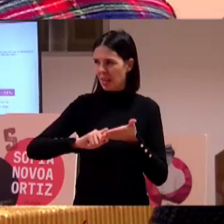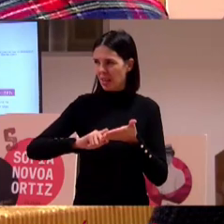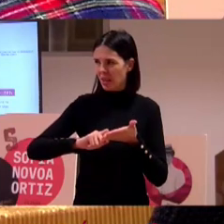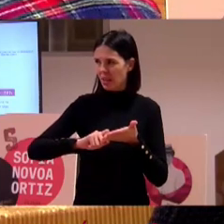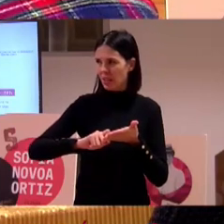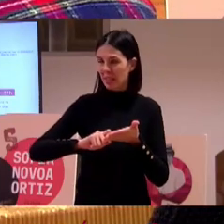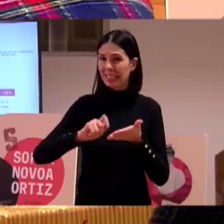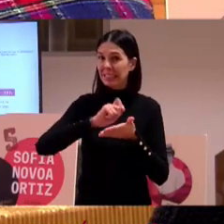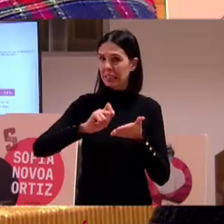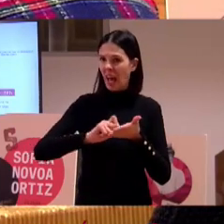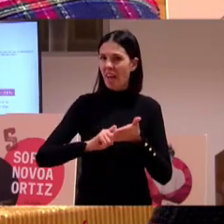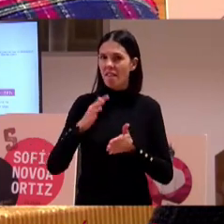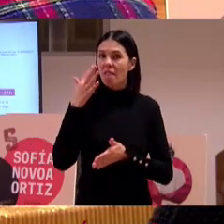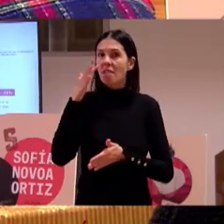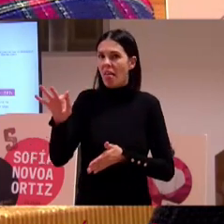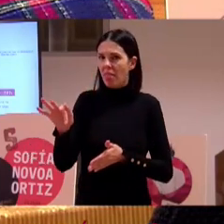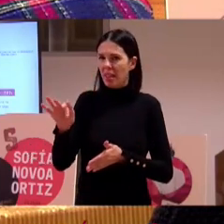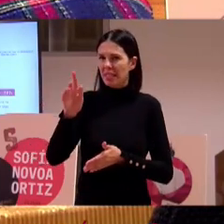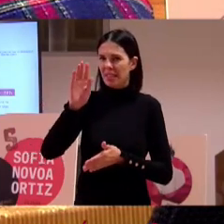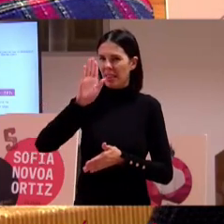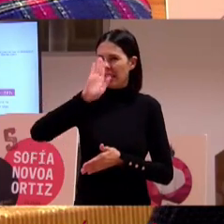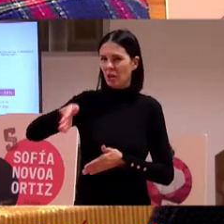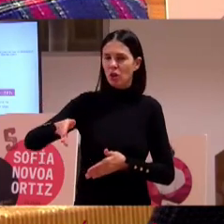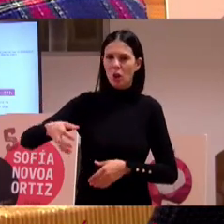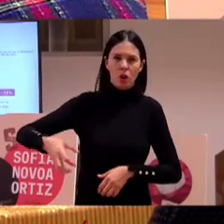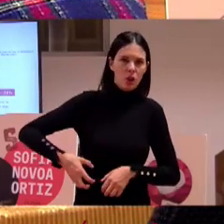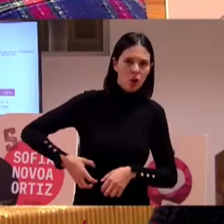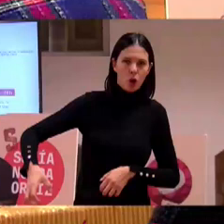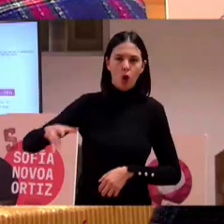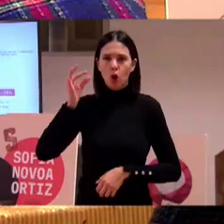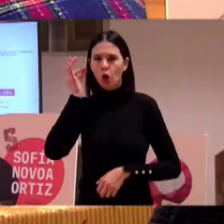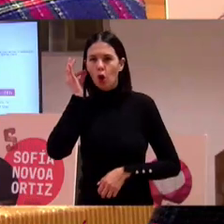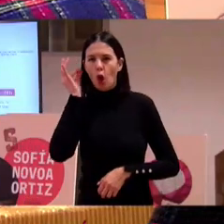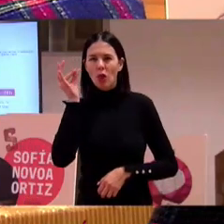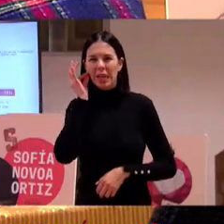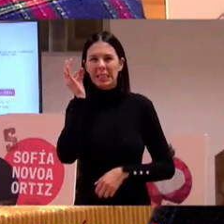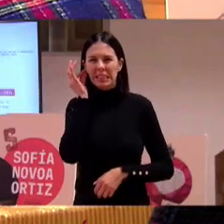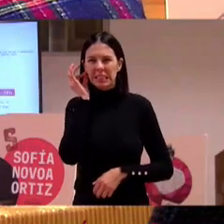además en francés, a la condesa o a la marquesa de...